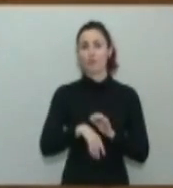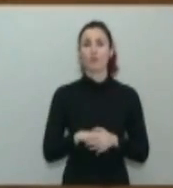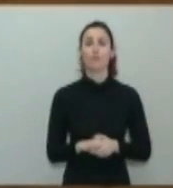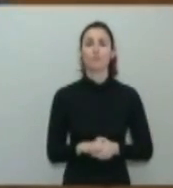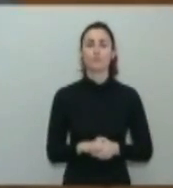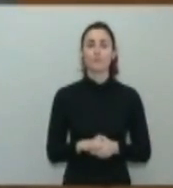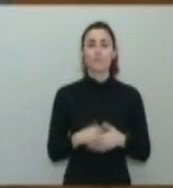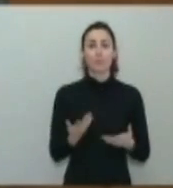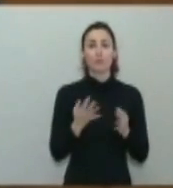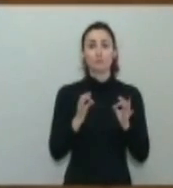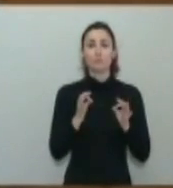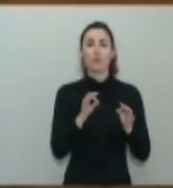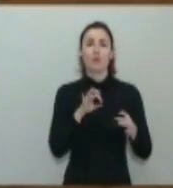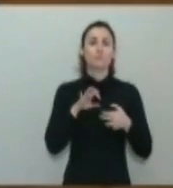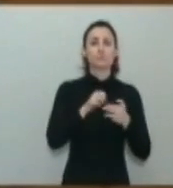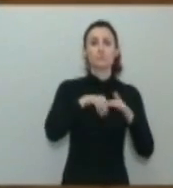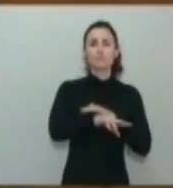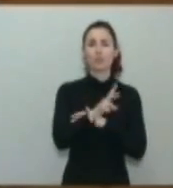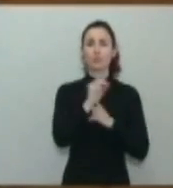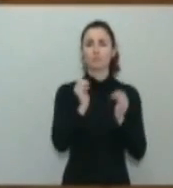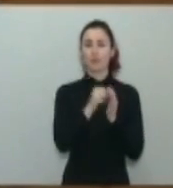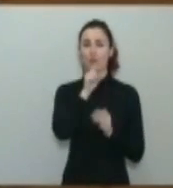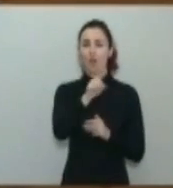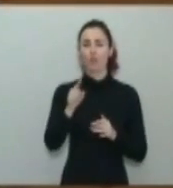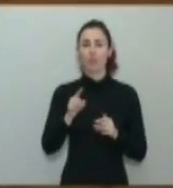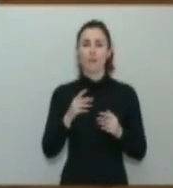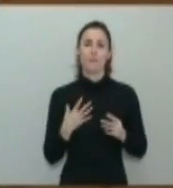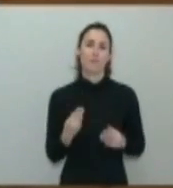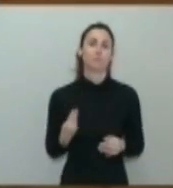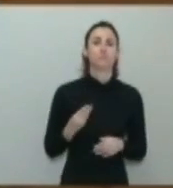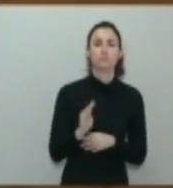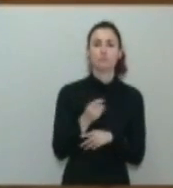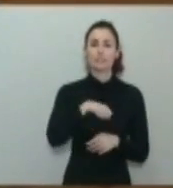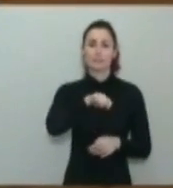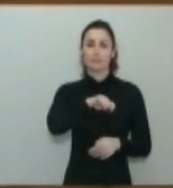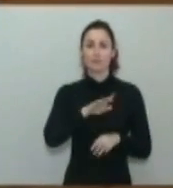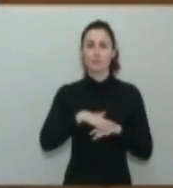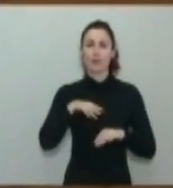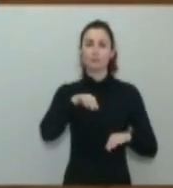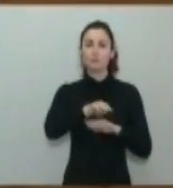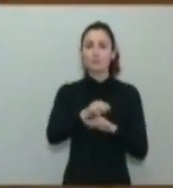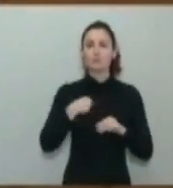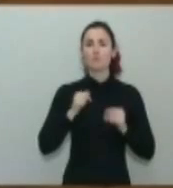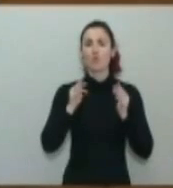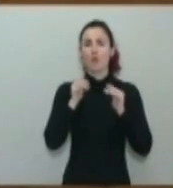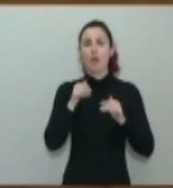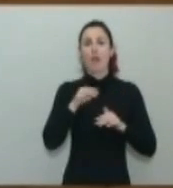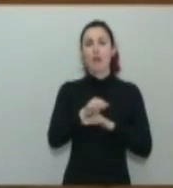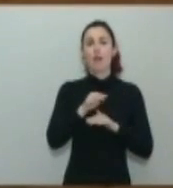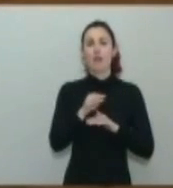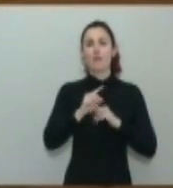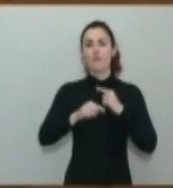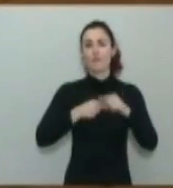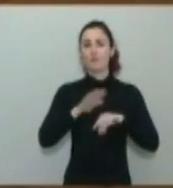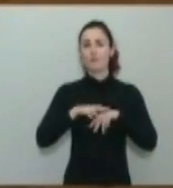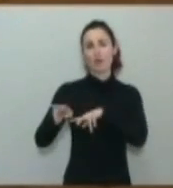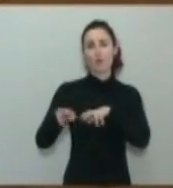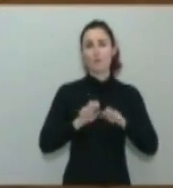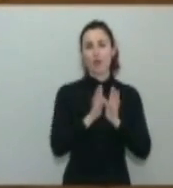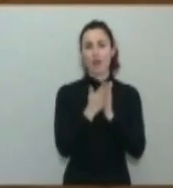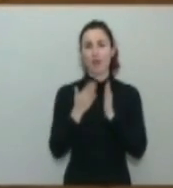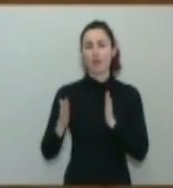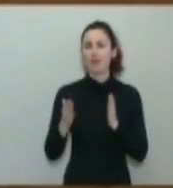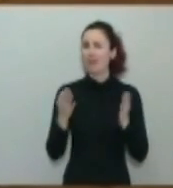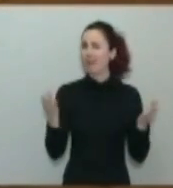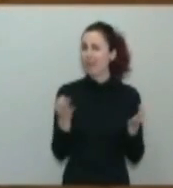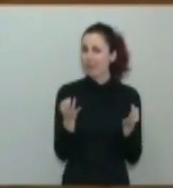La reducción acumulada desde el año 2011 en la aportación del Gobierno de España para la financiación de las ayudas a las familias para la adquisición de libros de texto